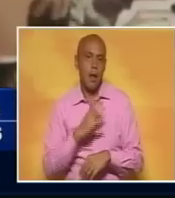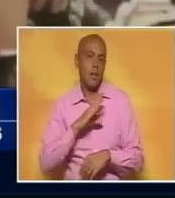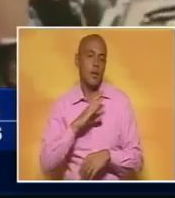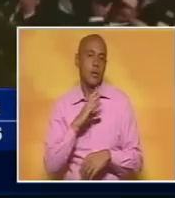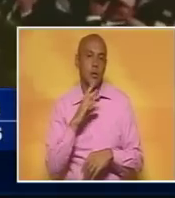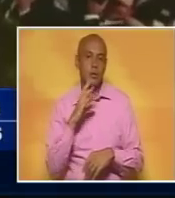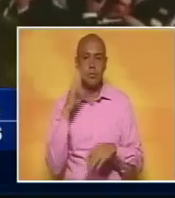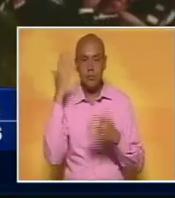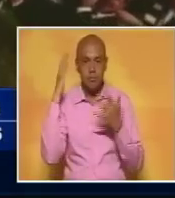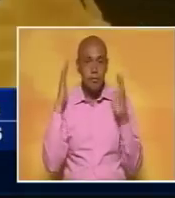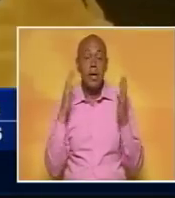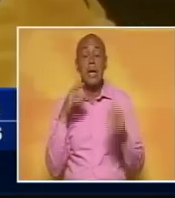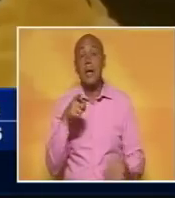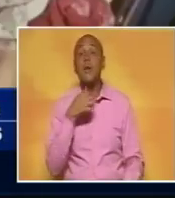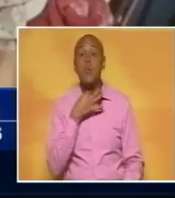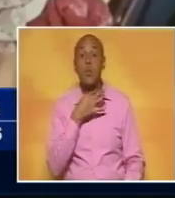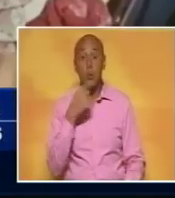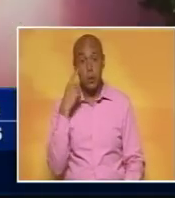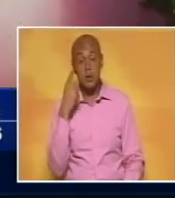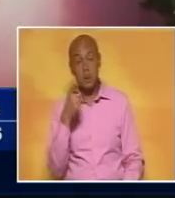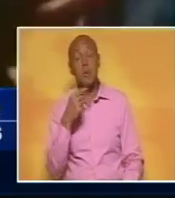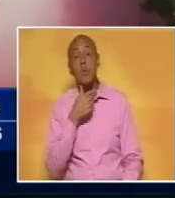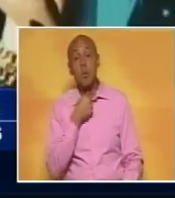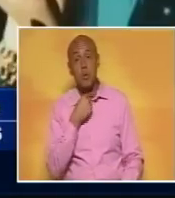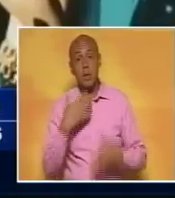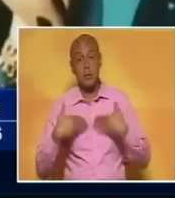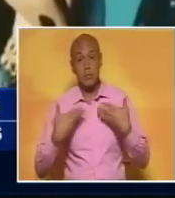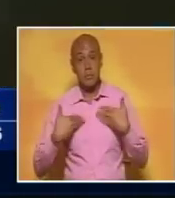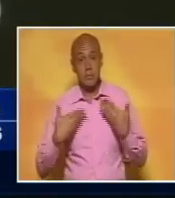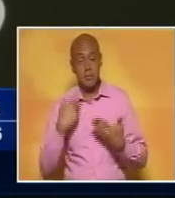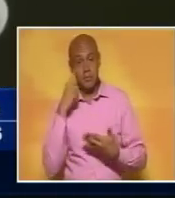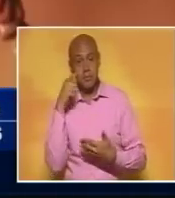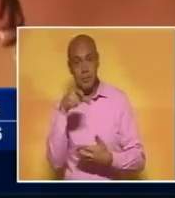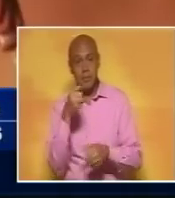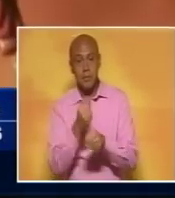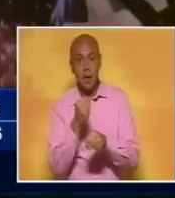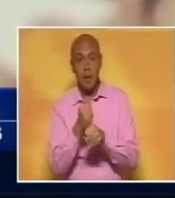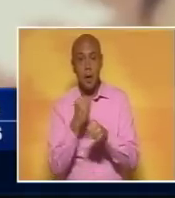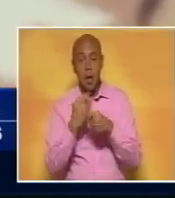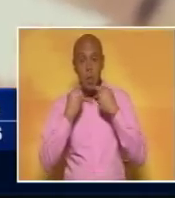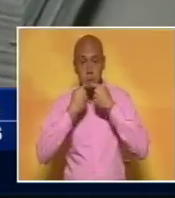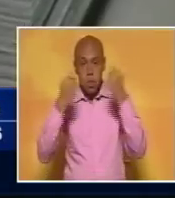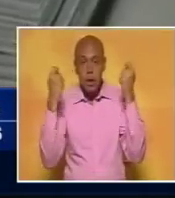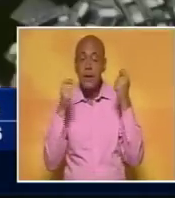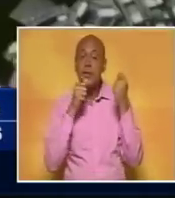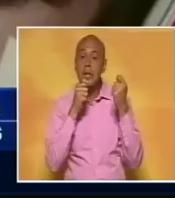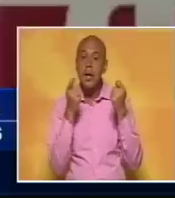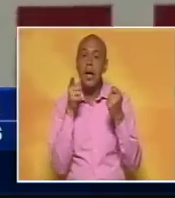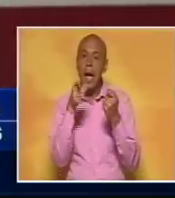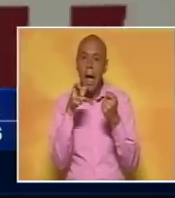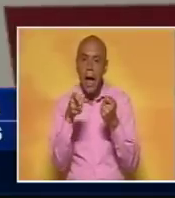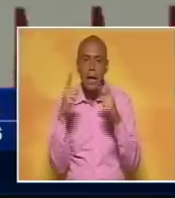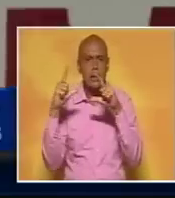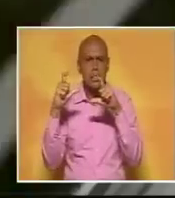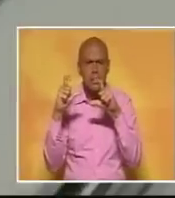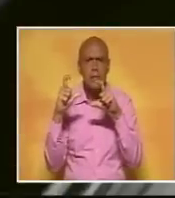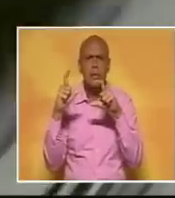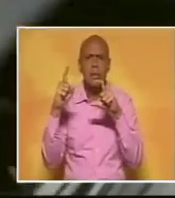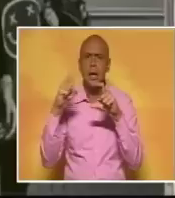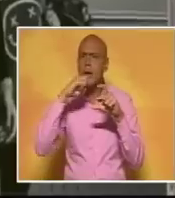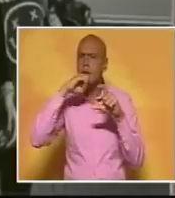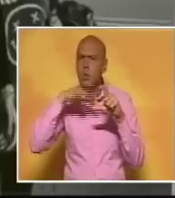está muy contenta de poder publicar finalmente este material en el que ella y sus fotógrafos han trabajado